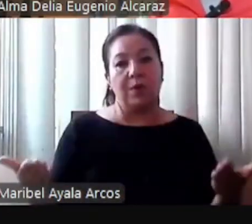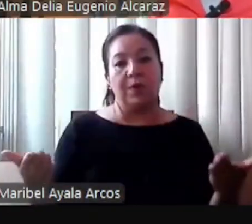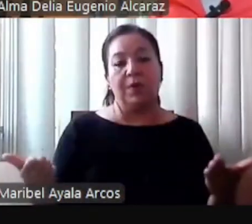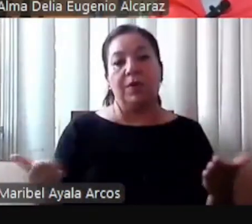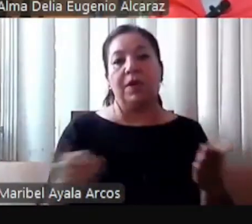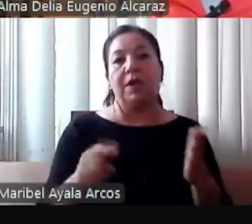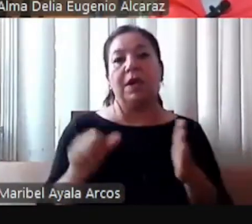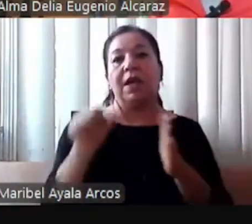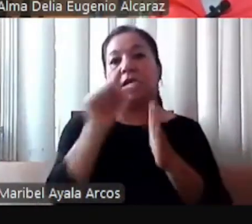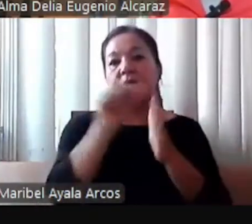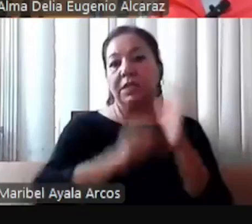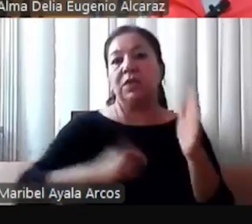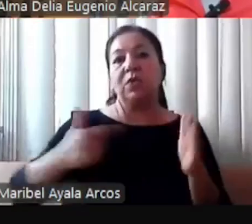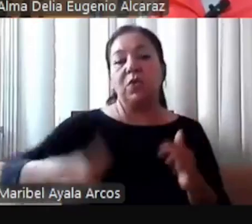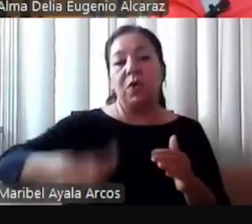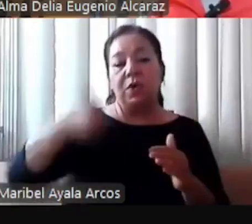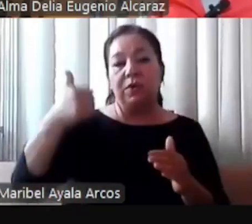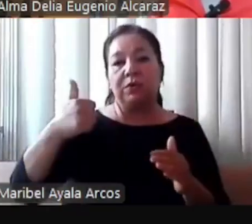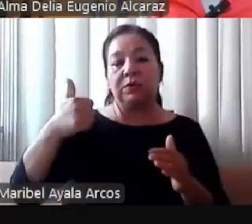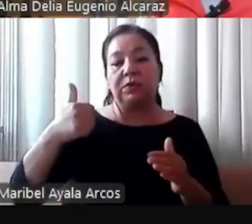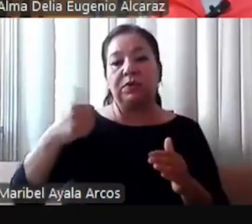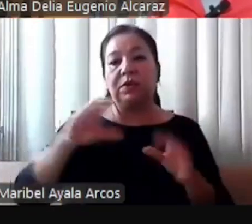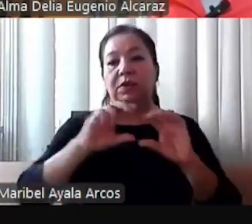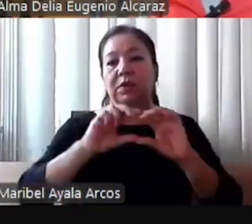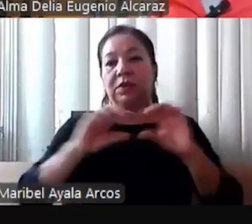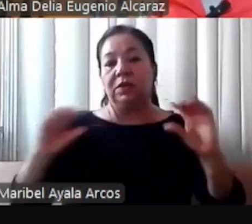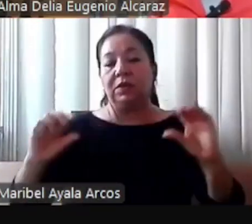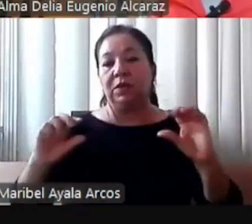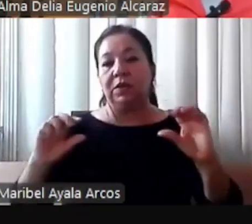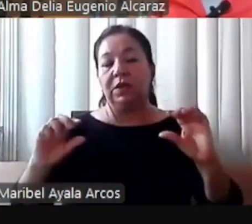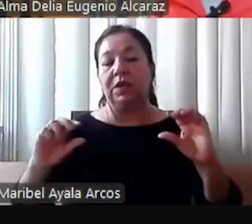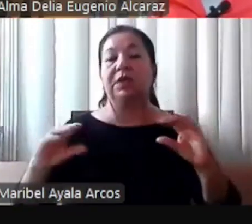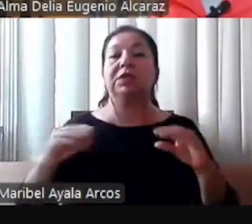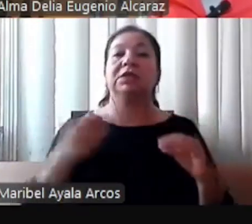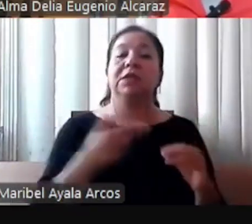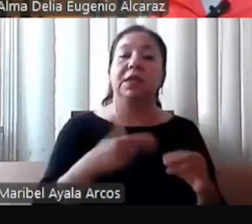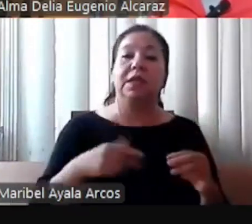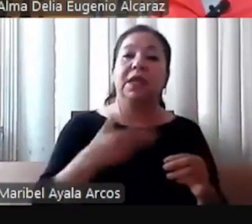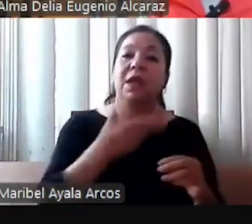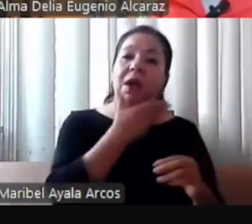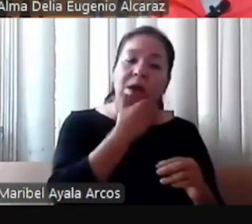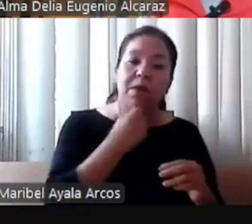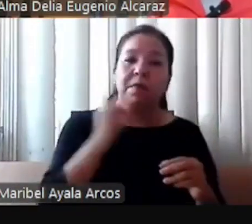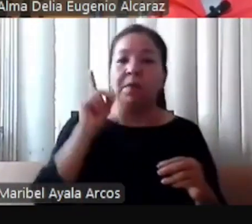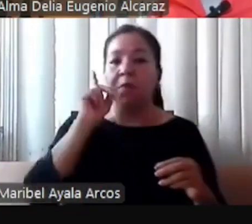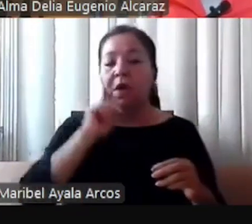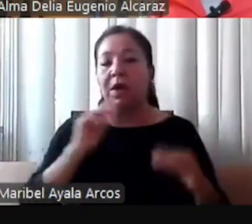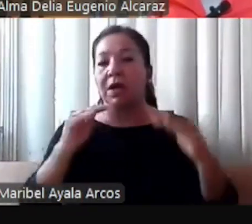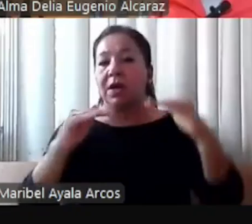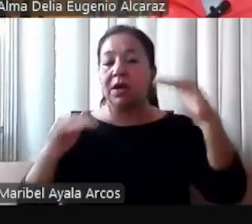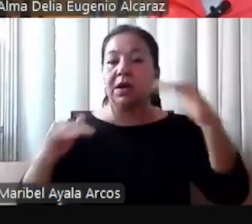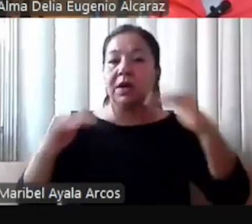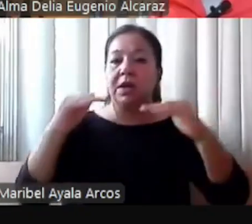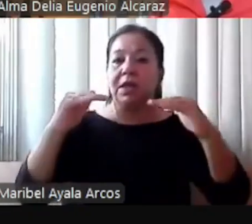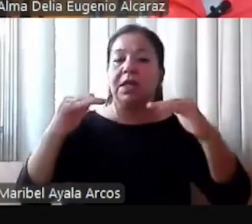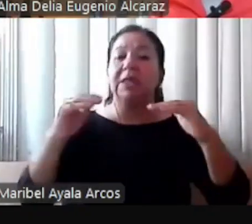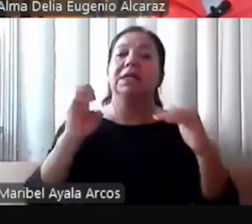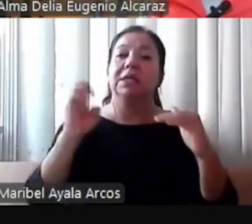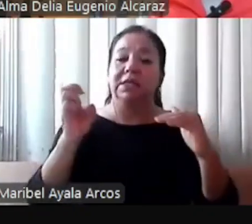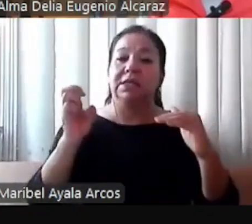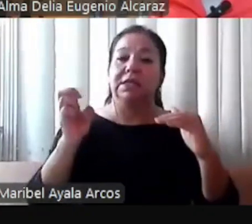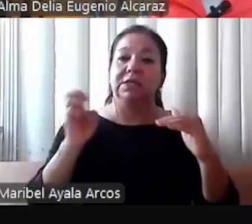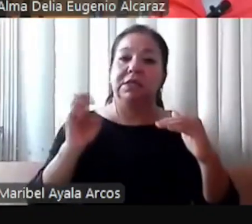fracción cuarta y quinta, inciso A, en relación a la subrepresentación del género, y es únicamente la circunstancia en la que se